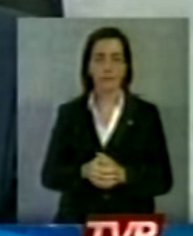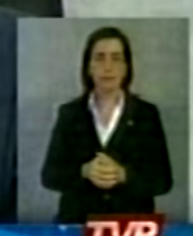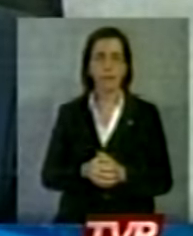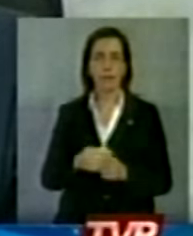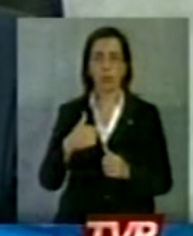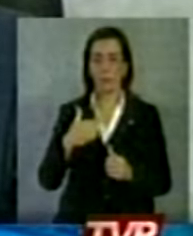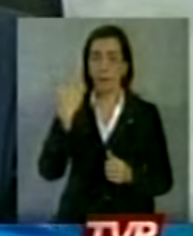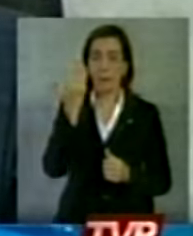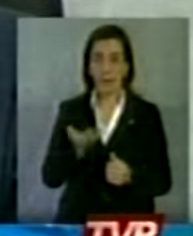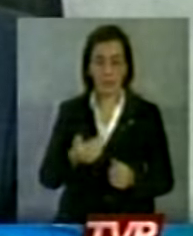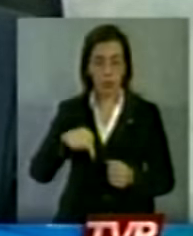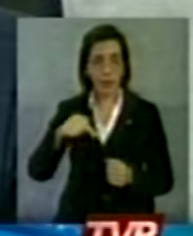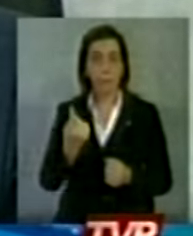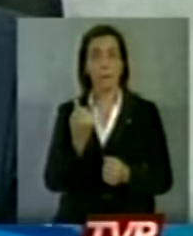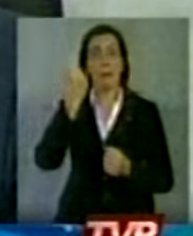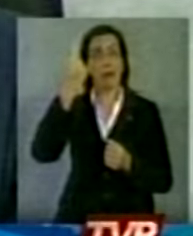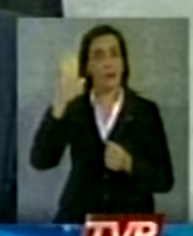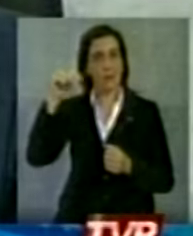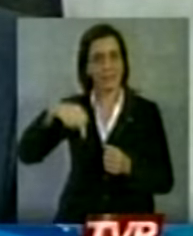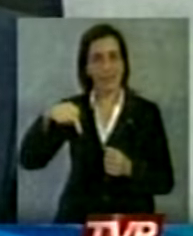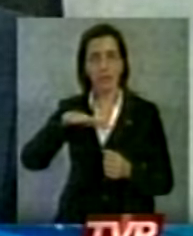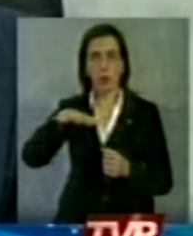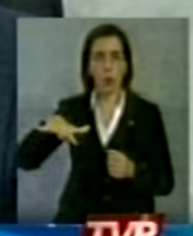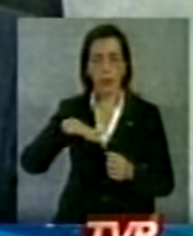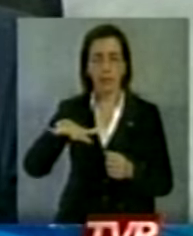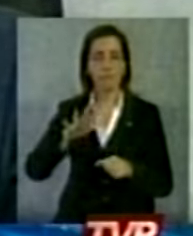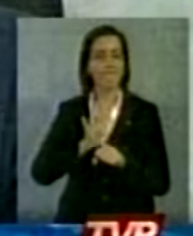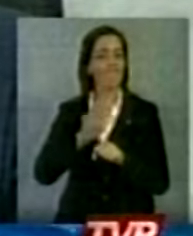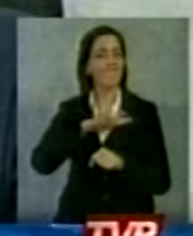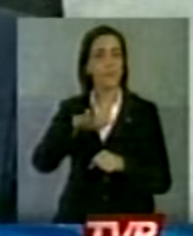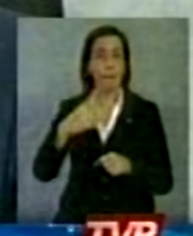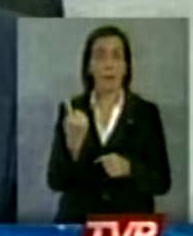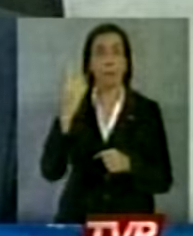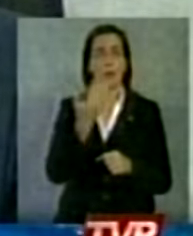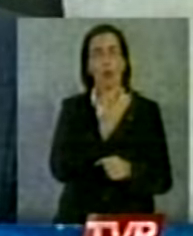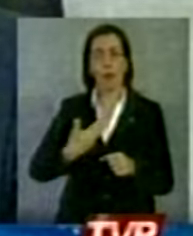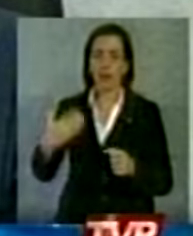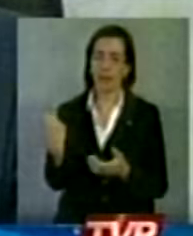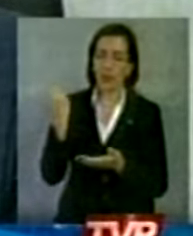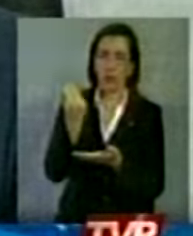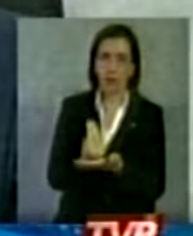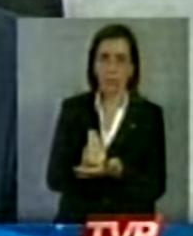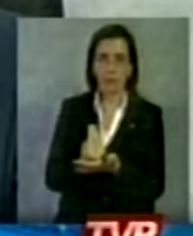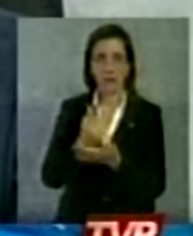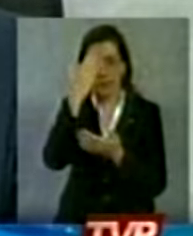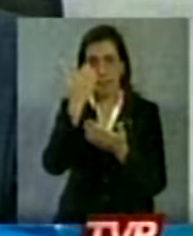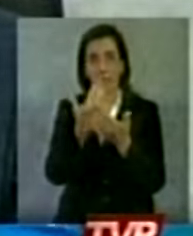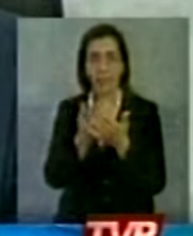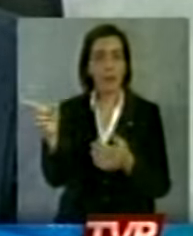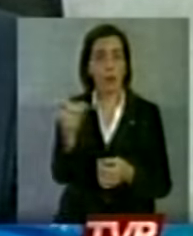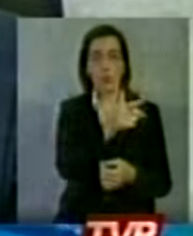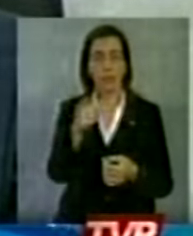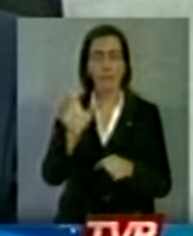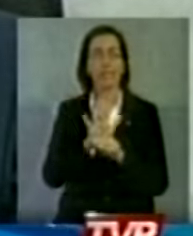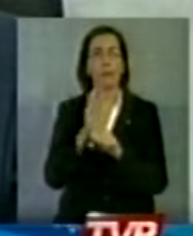Me presento en el día de hoy por primera vez en este recinto como gobernador, ante el poder democrático